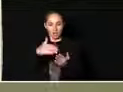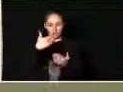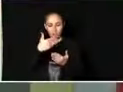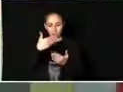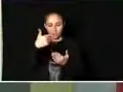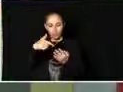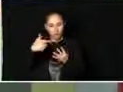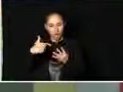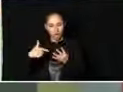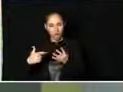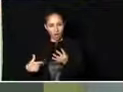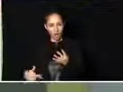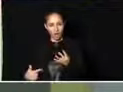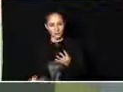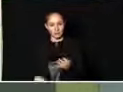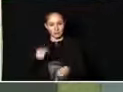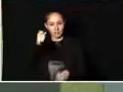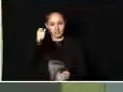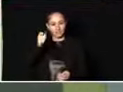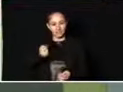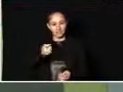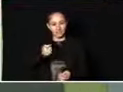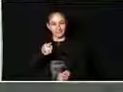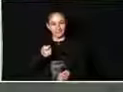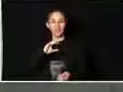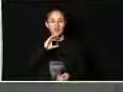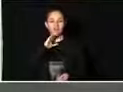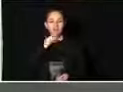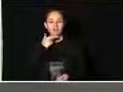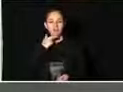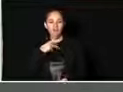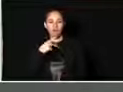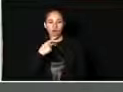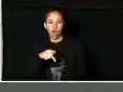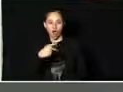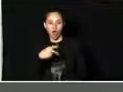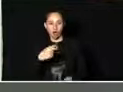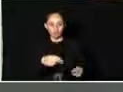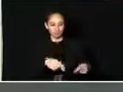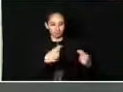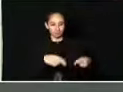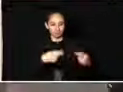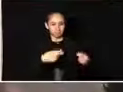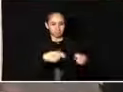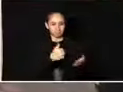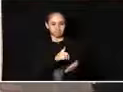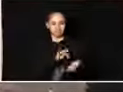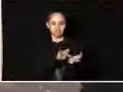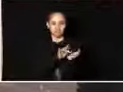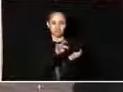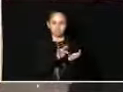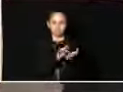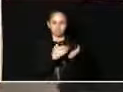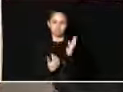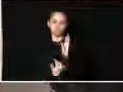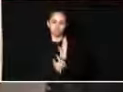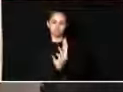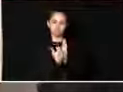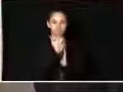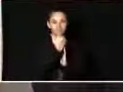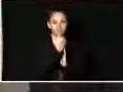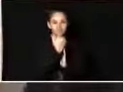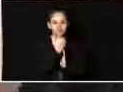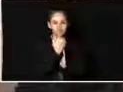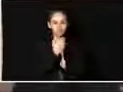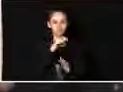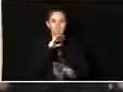industrial significan la conservación de 15.552 empleos en la industria mexicana de exportación